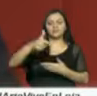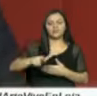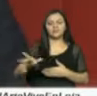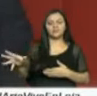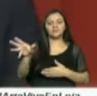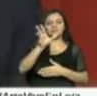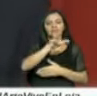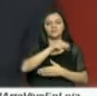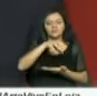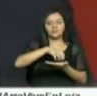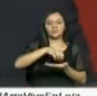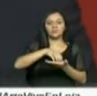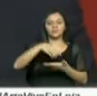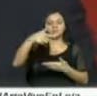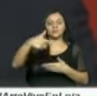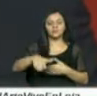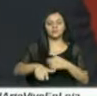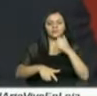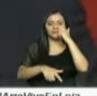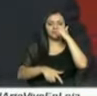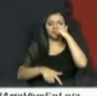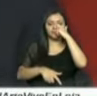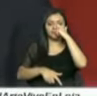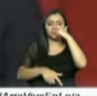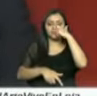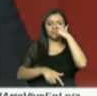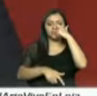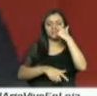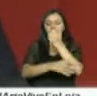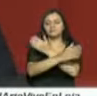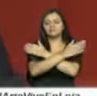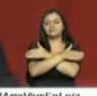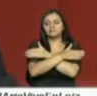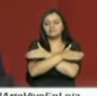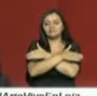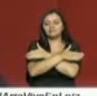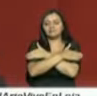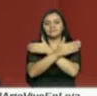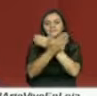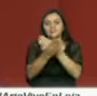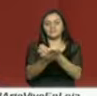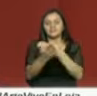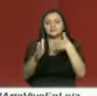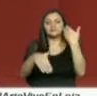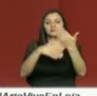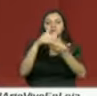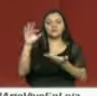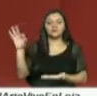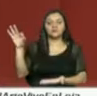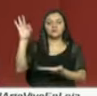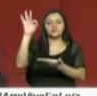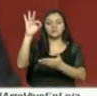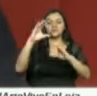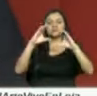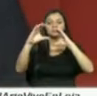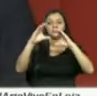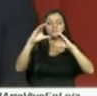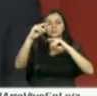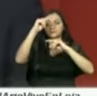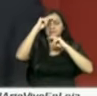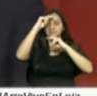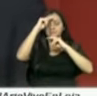querida provincia de Loja. Un abrazo a las señoras y señores representantes de los medios de comunicación